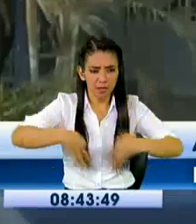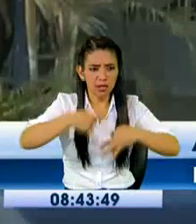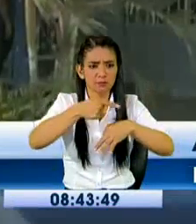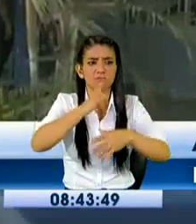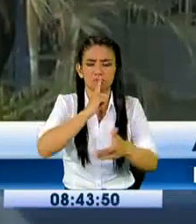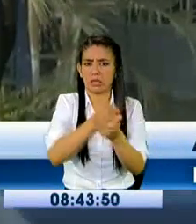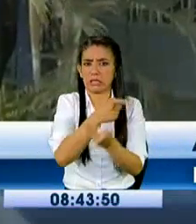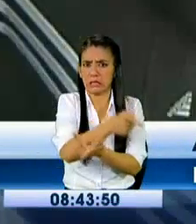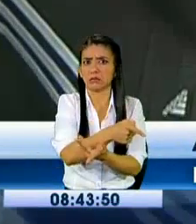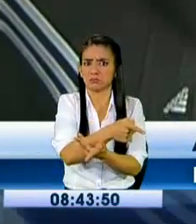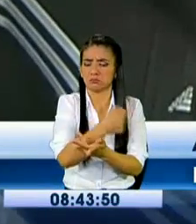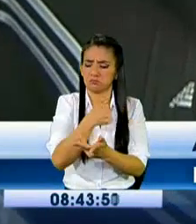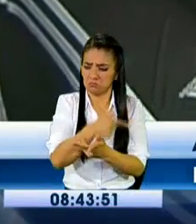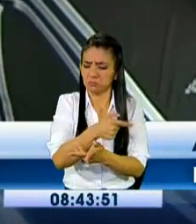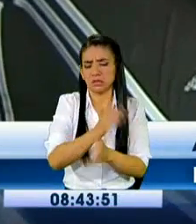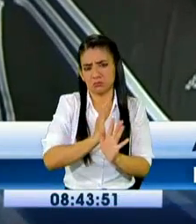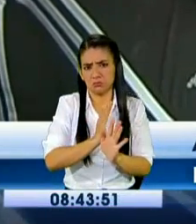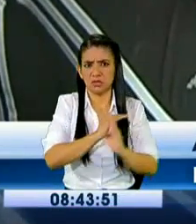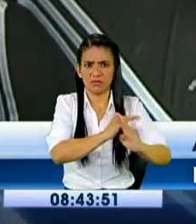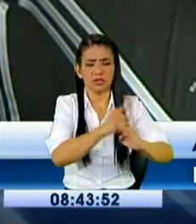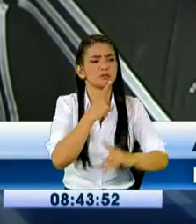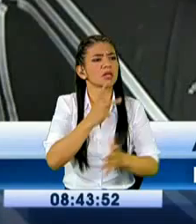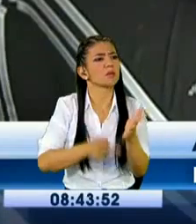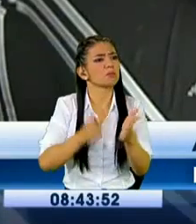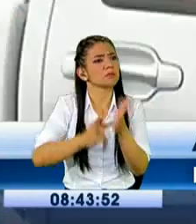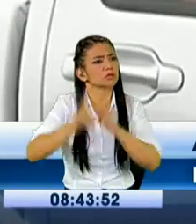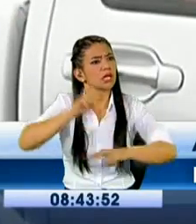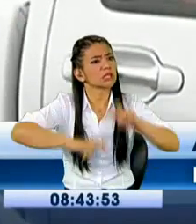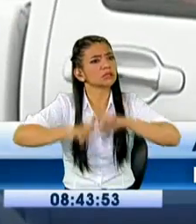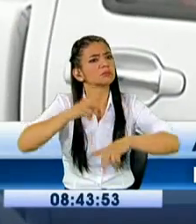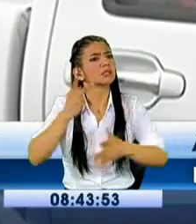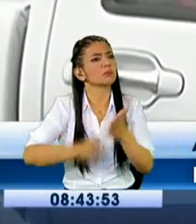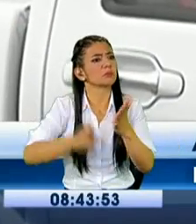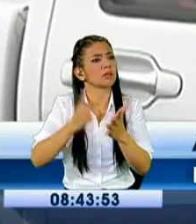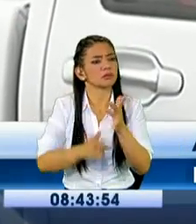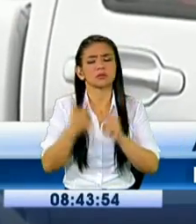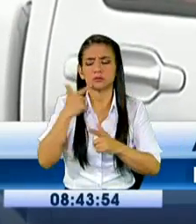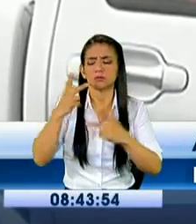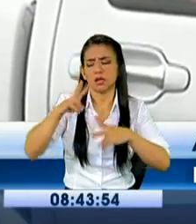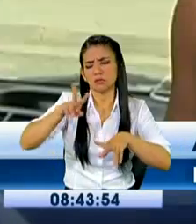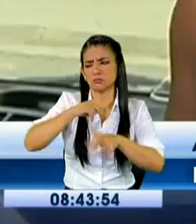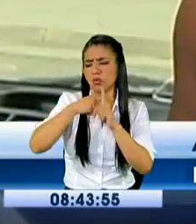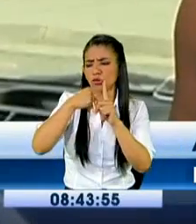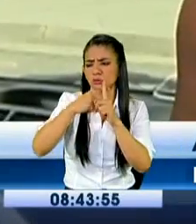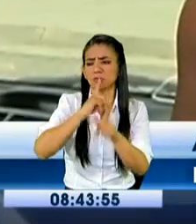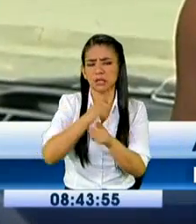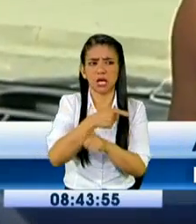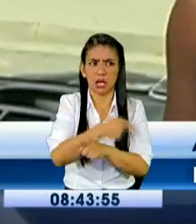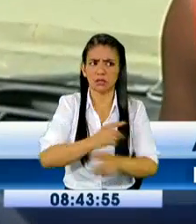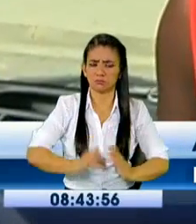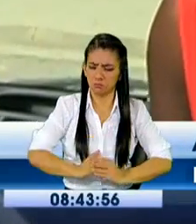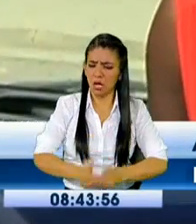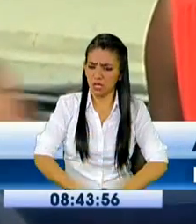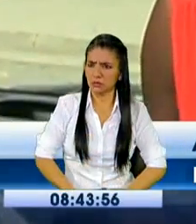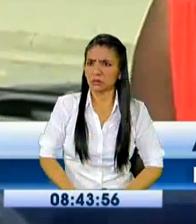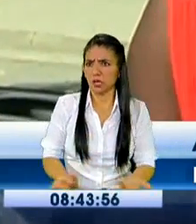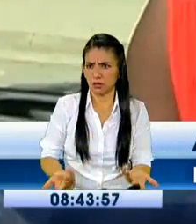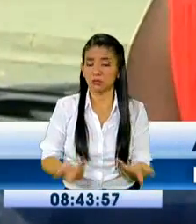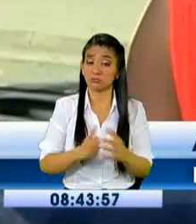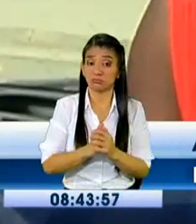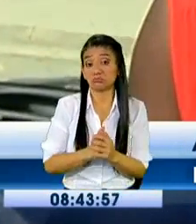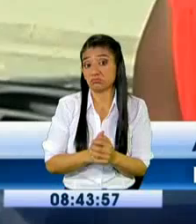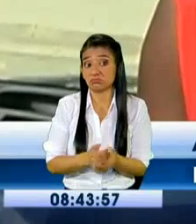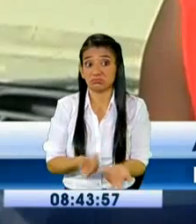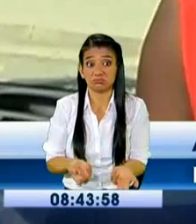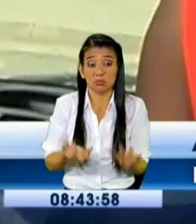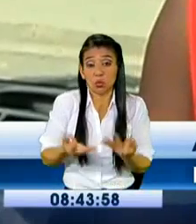estado de mi defendida. ¿Qué pasó con los exámenes? ¿Qué se comprobó? Los exámenes salieron positivos, efectivamente ella está embarazada y como tal, si al